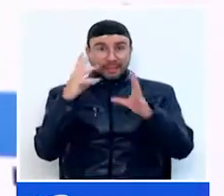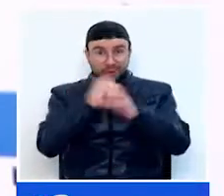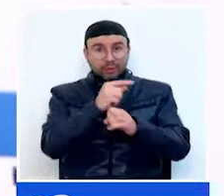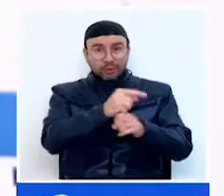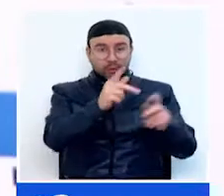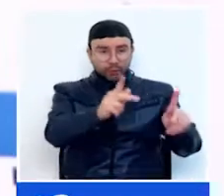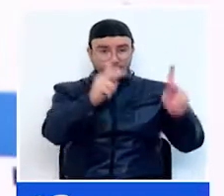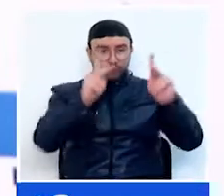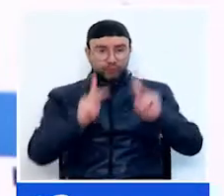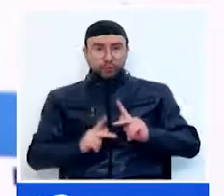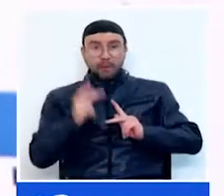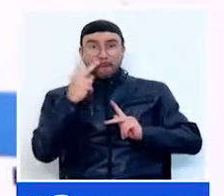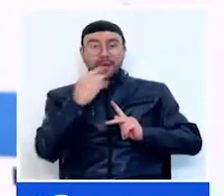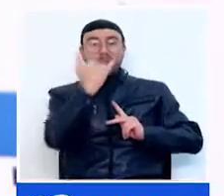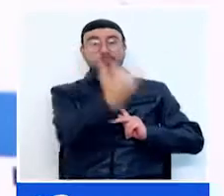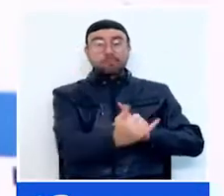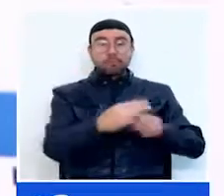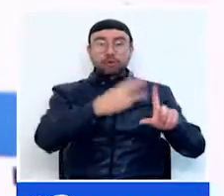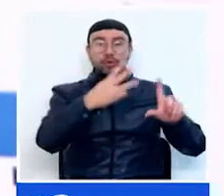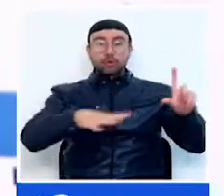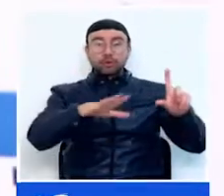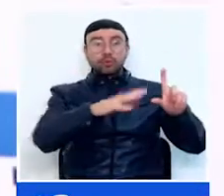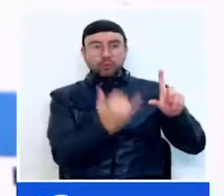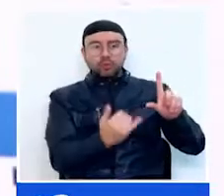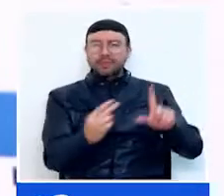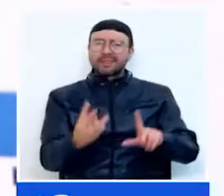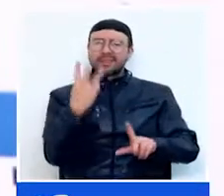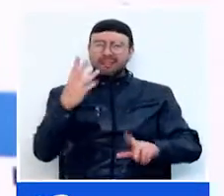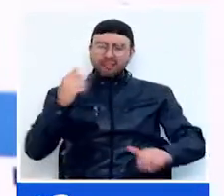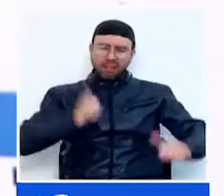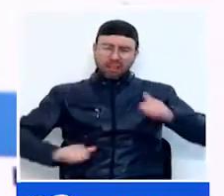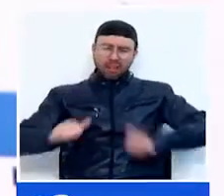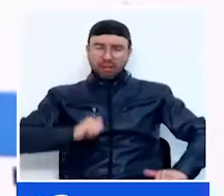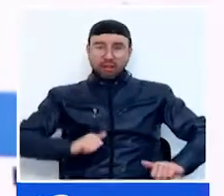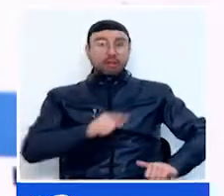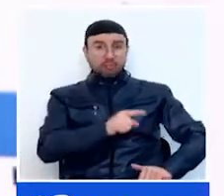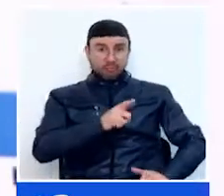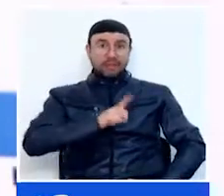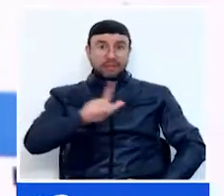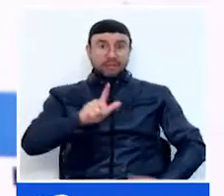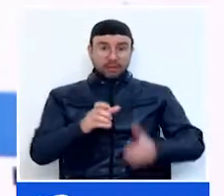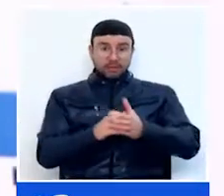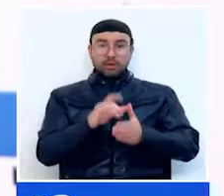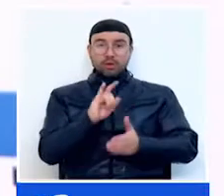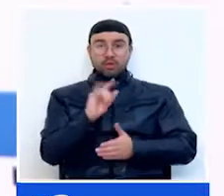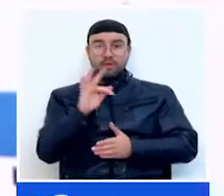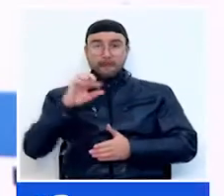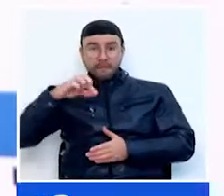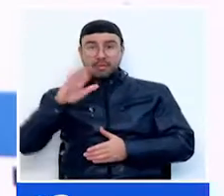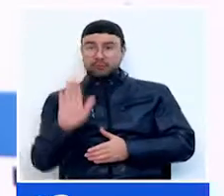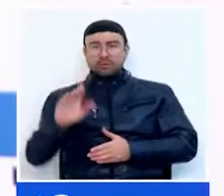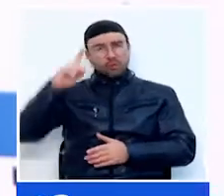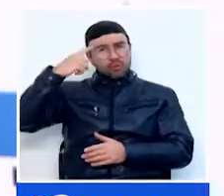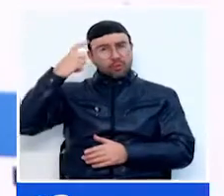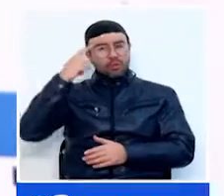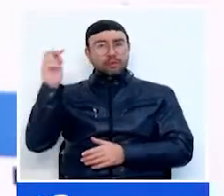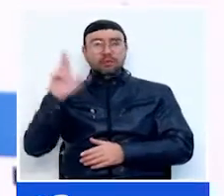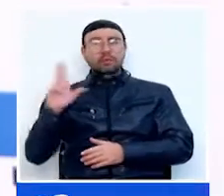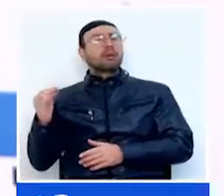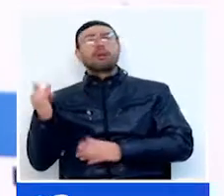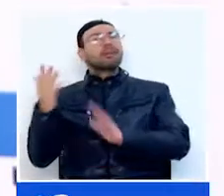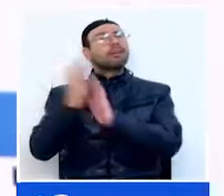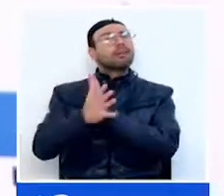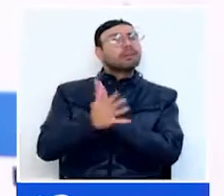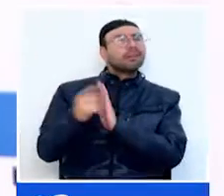César Gaviria Trujillo en la ciudad de Pereira, donde hay 3 personas heridas, entre ellas el líder de la UTP, el gobernador de Risaralda, Víctor Manuel Tamayo,